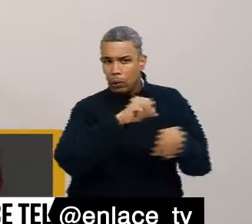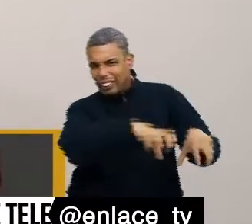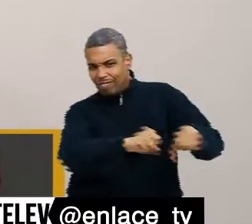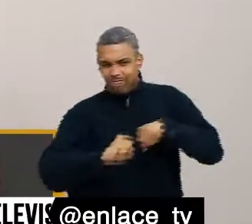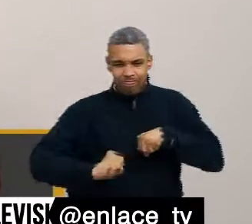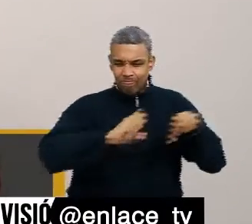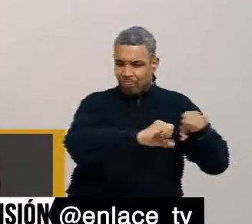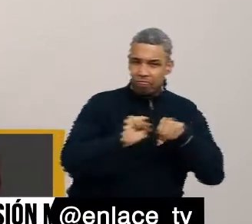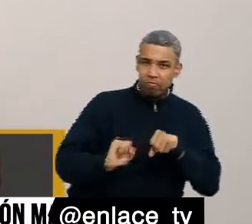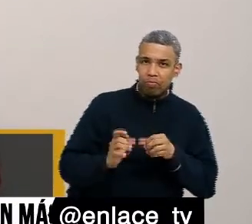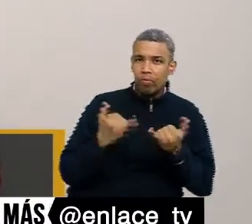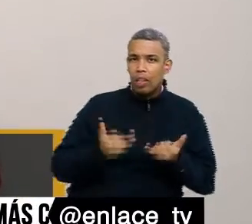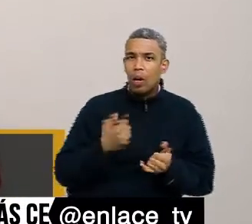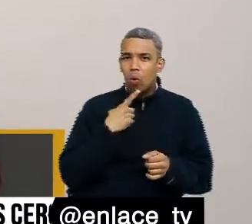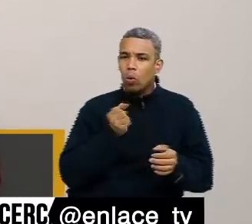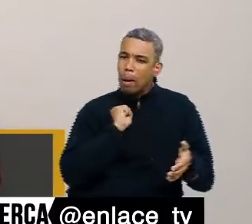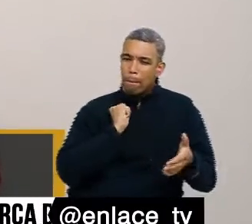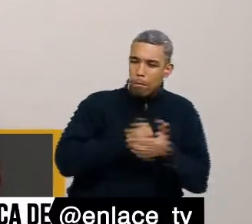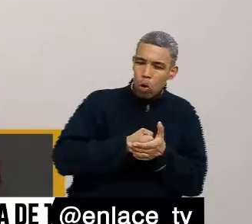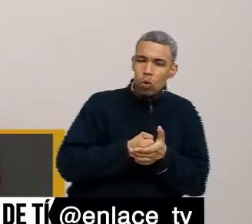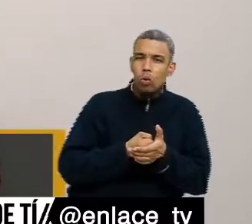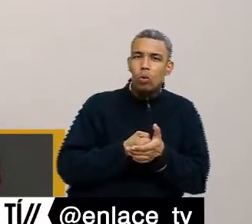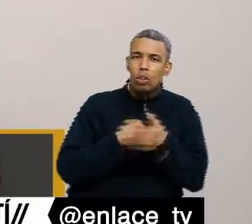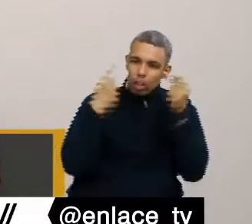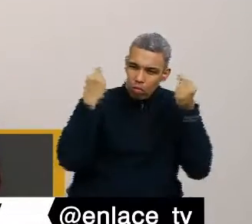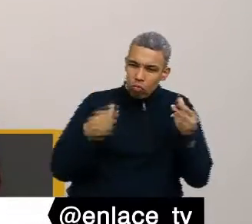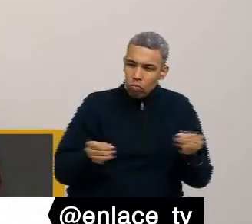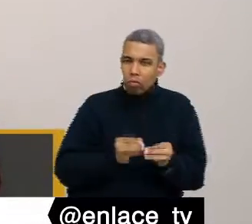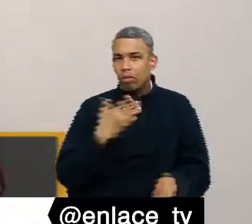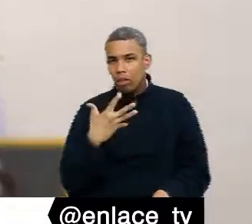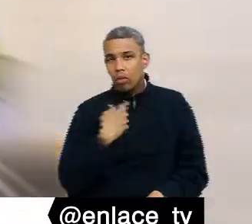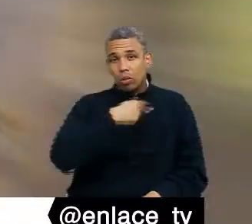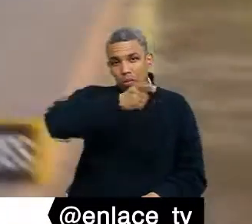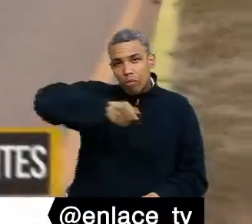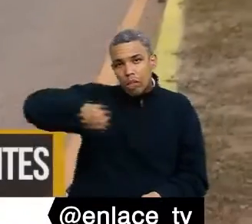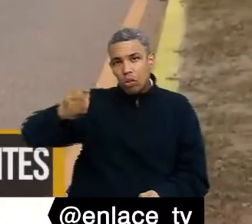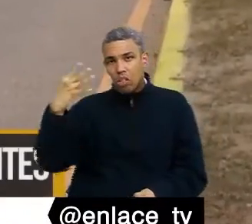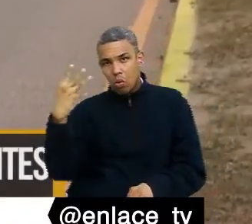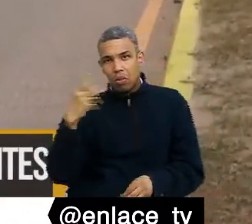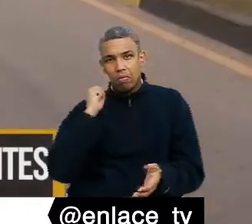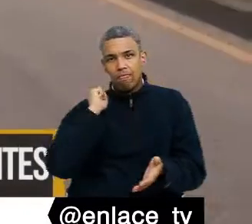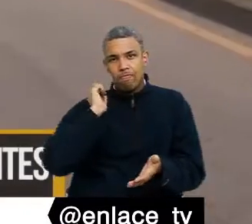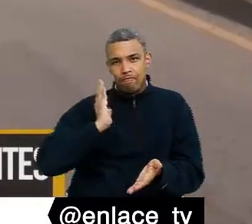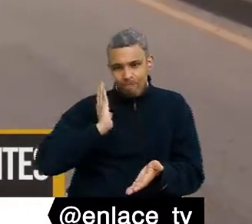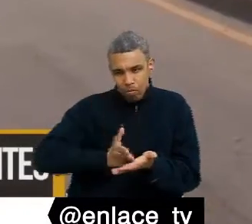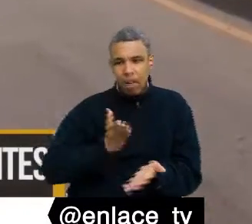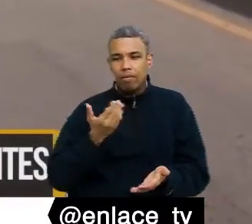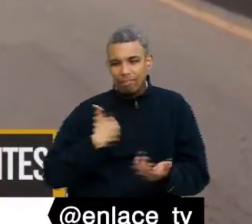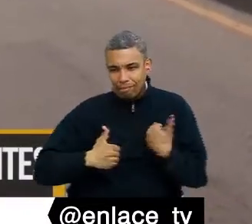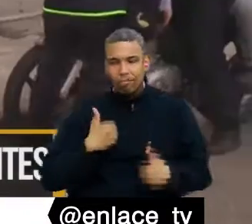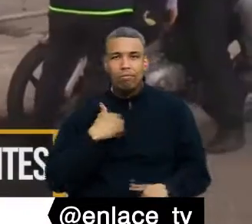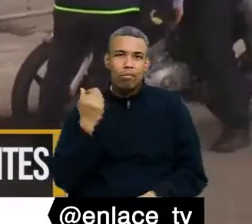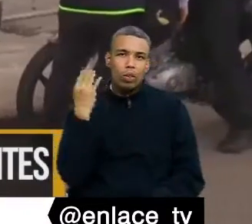la mañana de hoy 5 accidentes, donde han resultado 4 personas lesionadas.